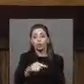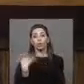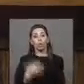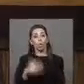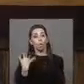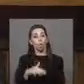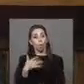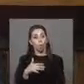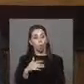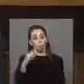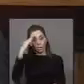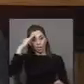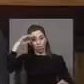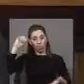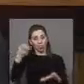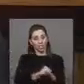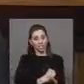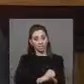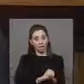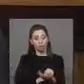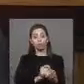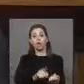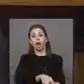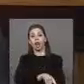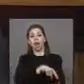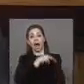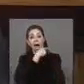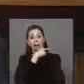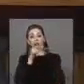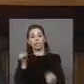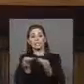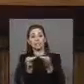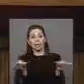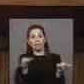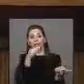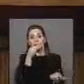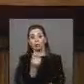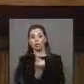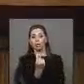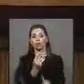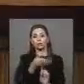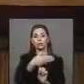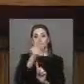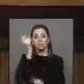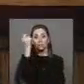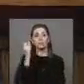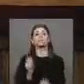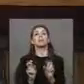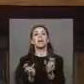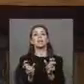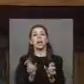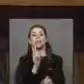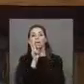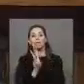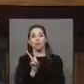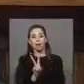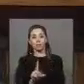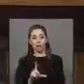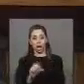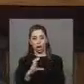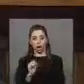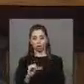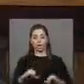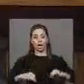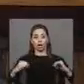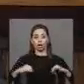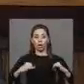feroz y la dictadura será muy larga, diría el 11 de septiembre en Radios Valdivianos. Lorca y